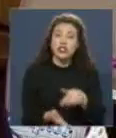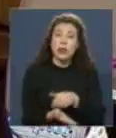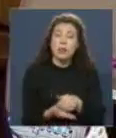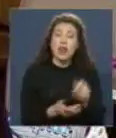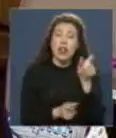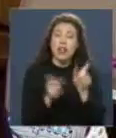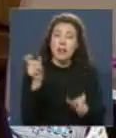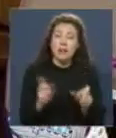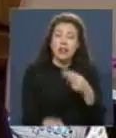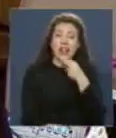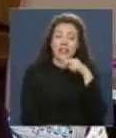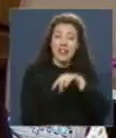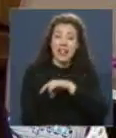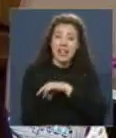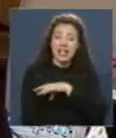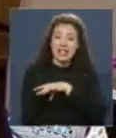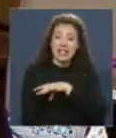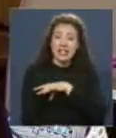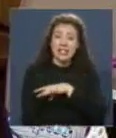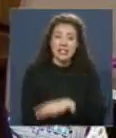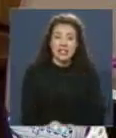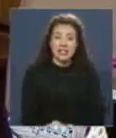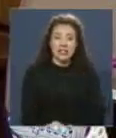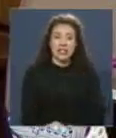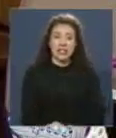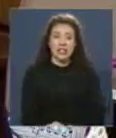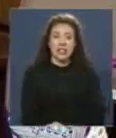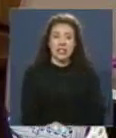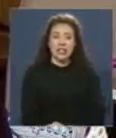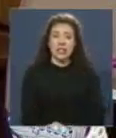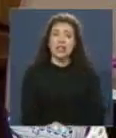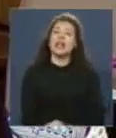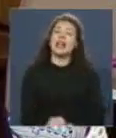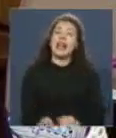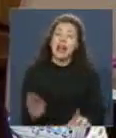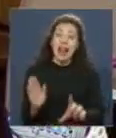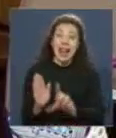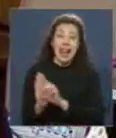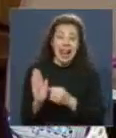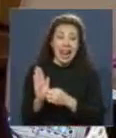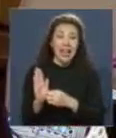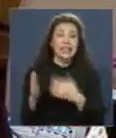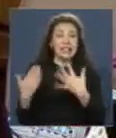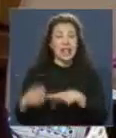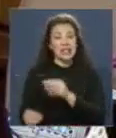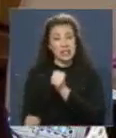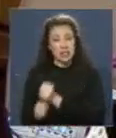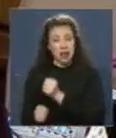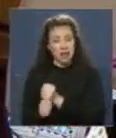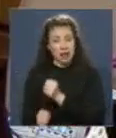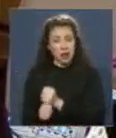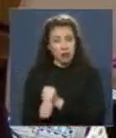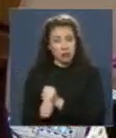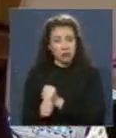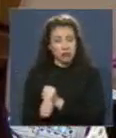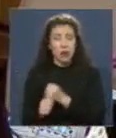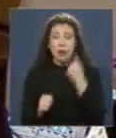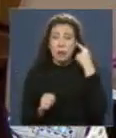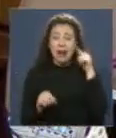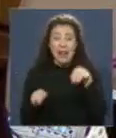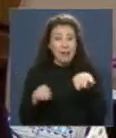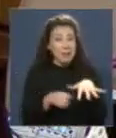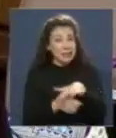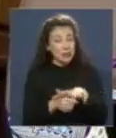país, que por lo menos, desde el punto de vista legislativo, se trabajó para que hechos como este